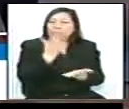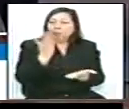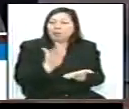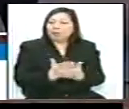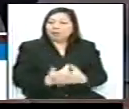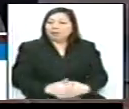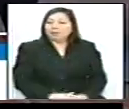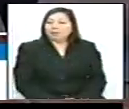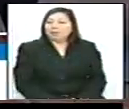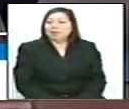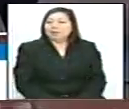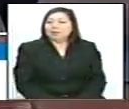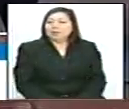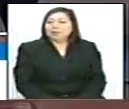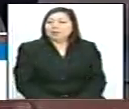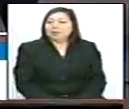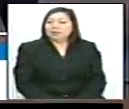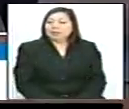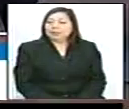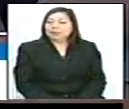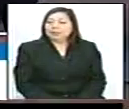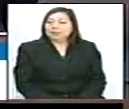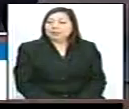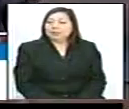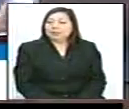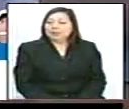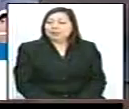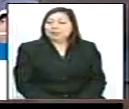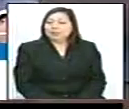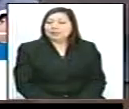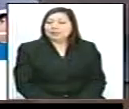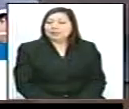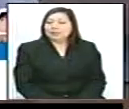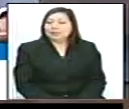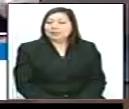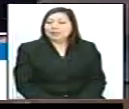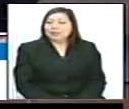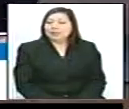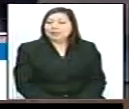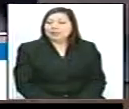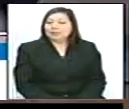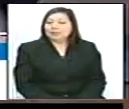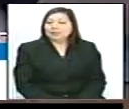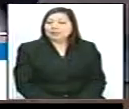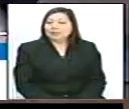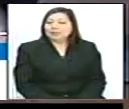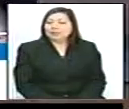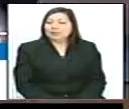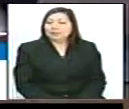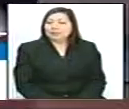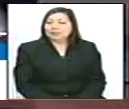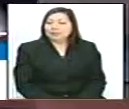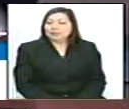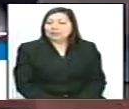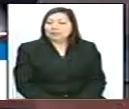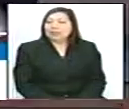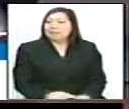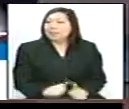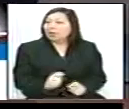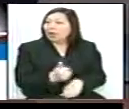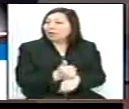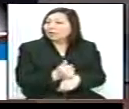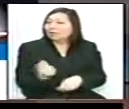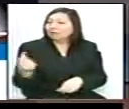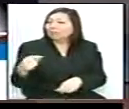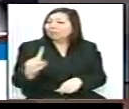momentos. La puerta... Ya. Un momento. Los congresistas pueden salir y entrar, pero los